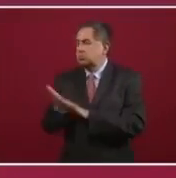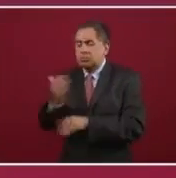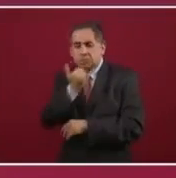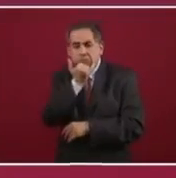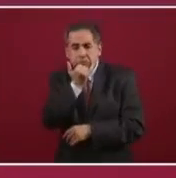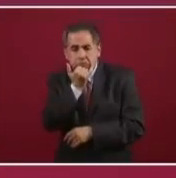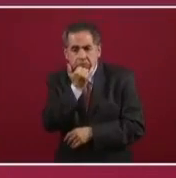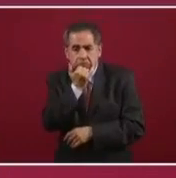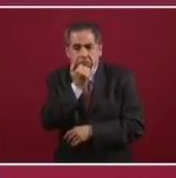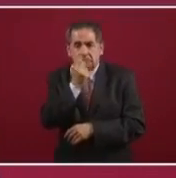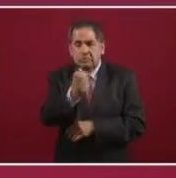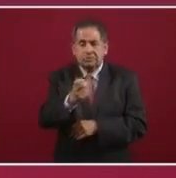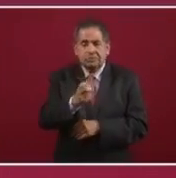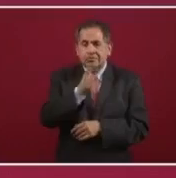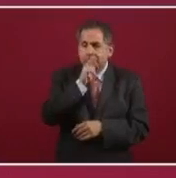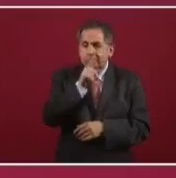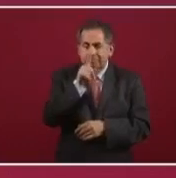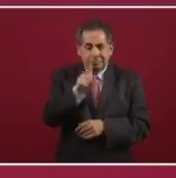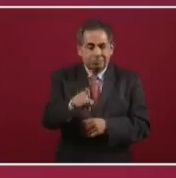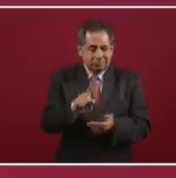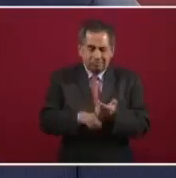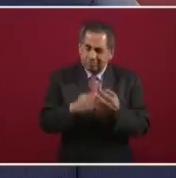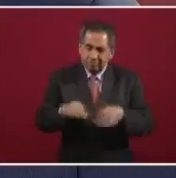Eso es lo que más me importa en la vida,